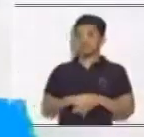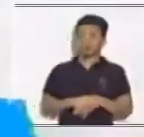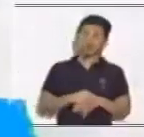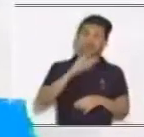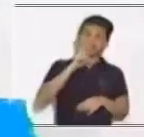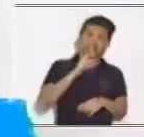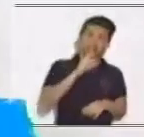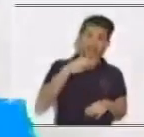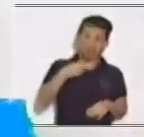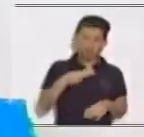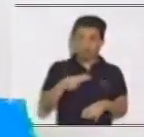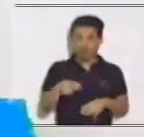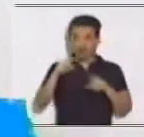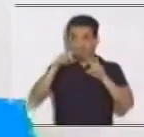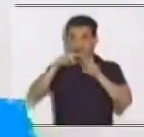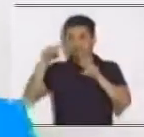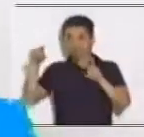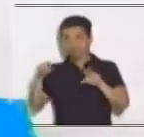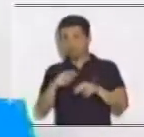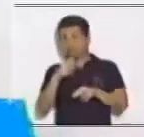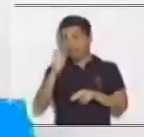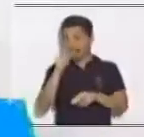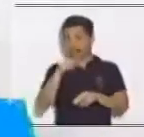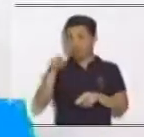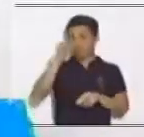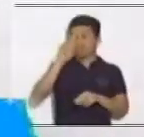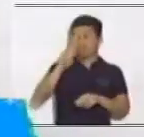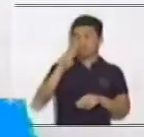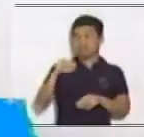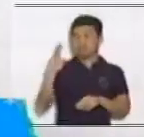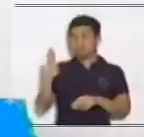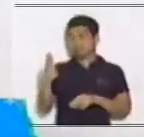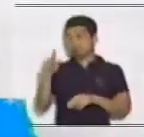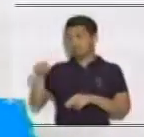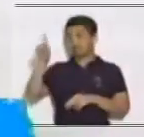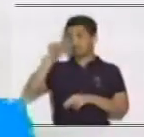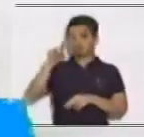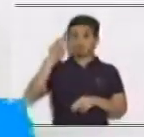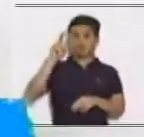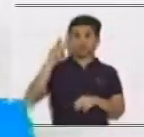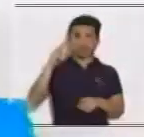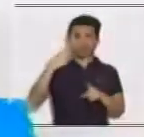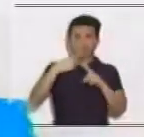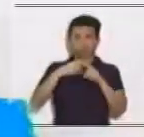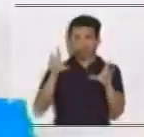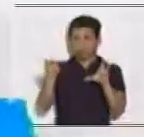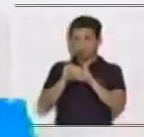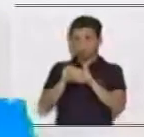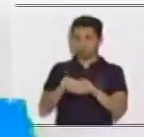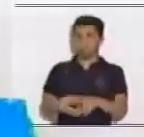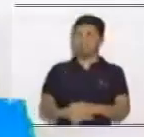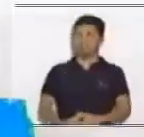es igual a la raíz cuadrada de a cuadrado más b cuadrado. ¿Sí?